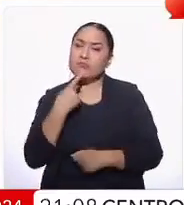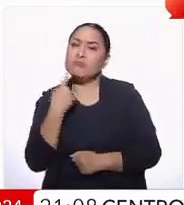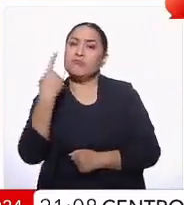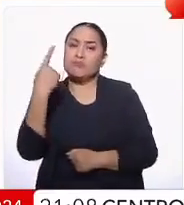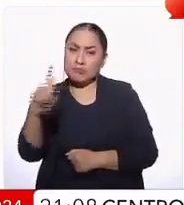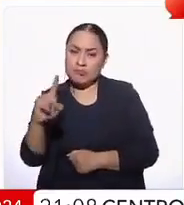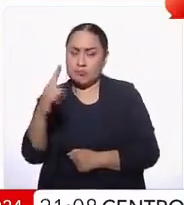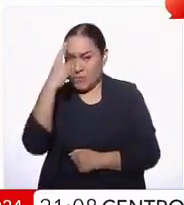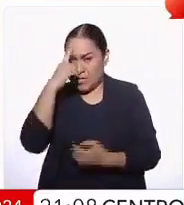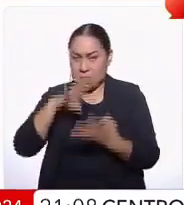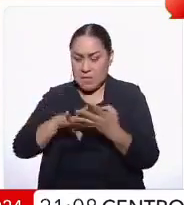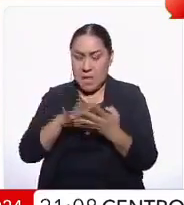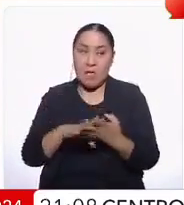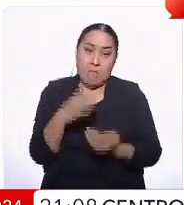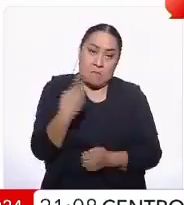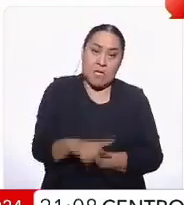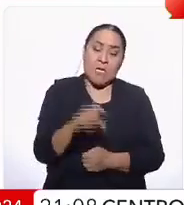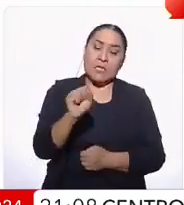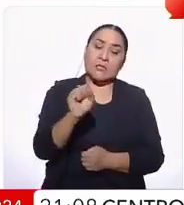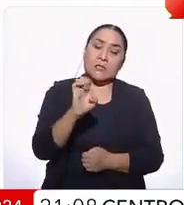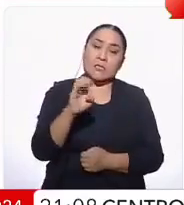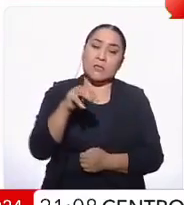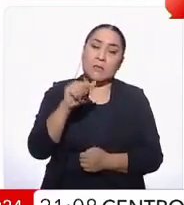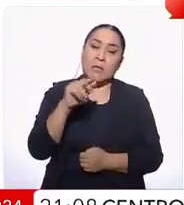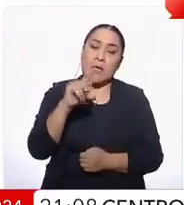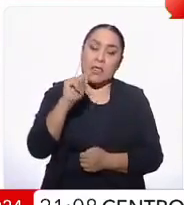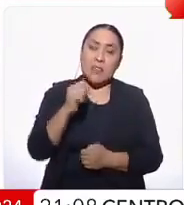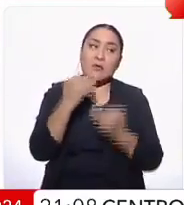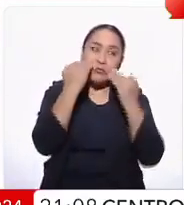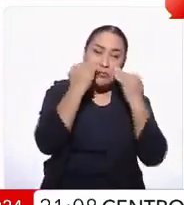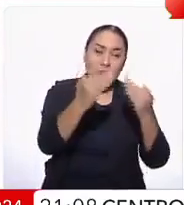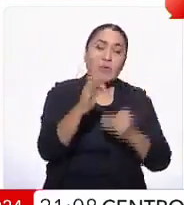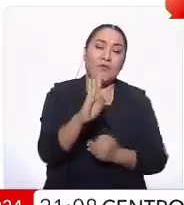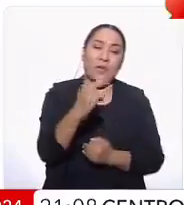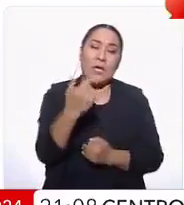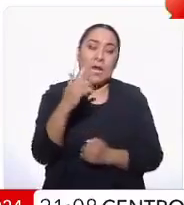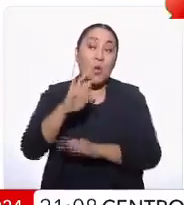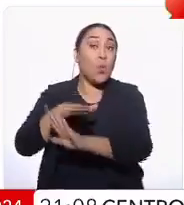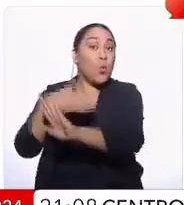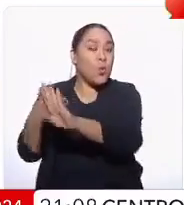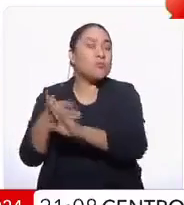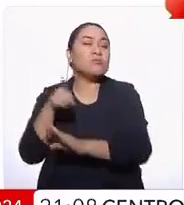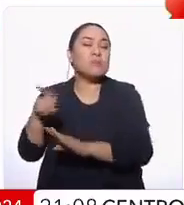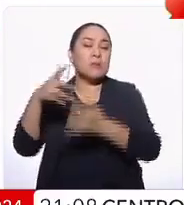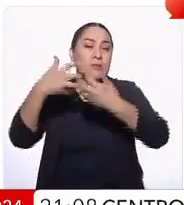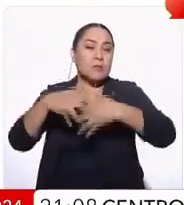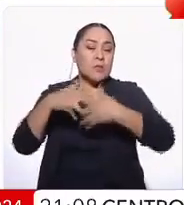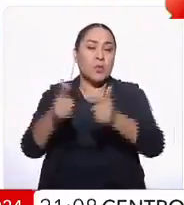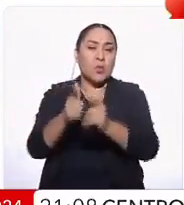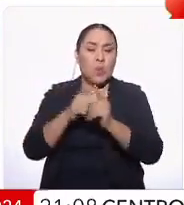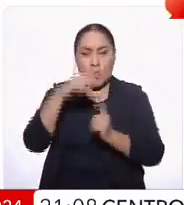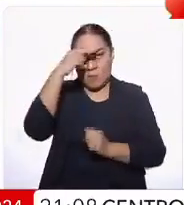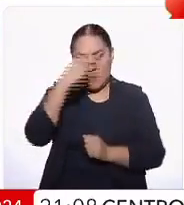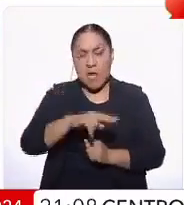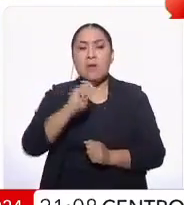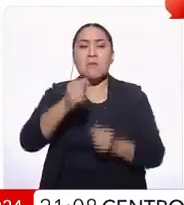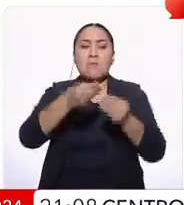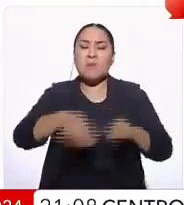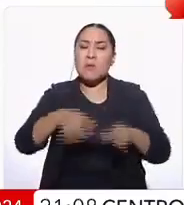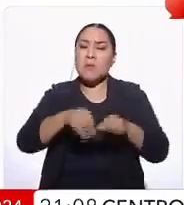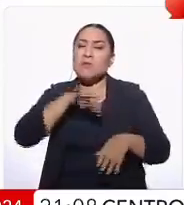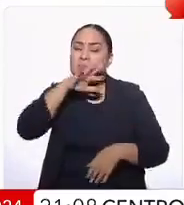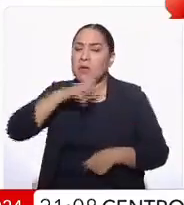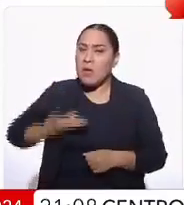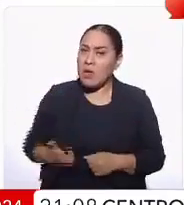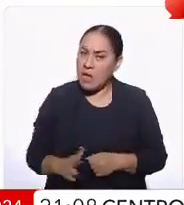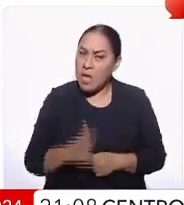que interpuso la Semarnat ante la Fiscalía General de la República contra Grupo México por delitos ambientales y